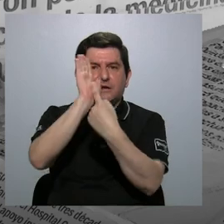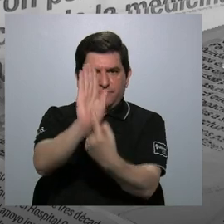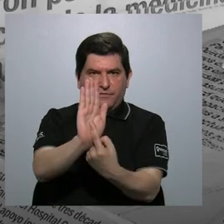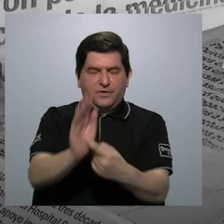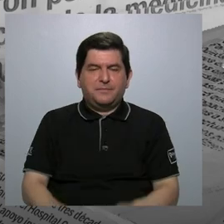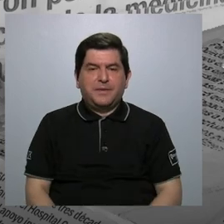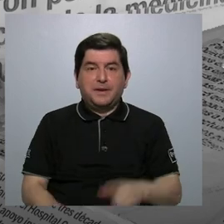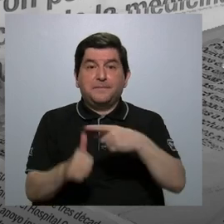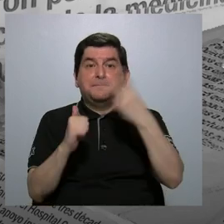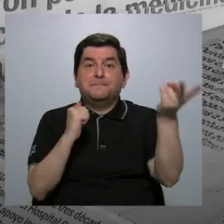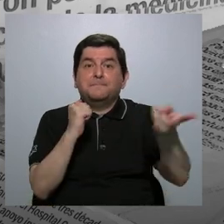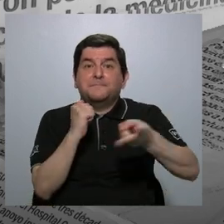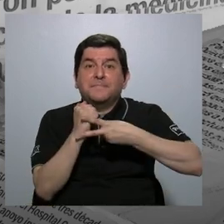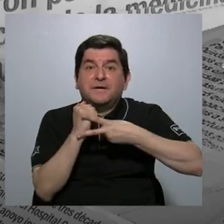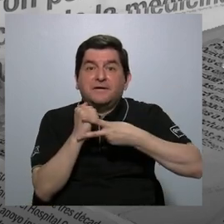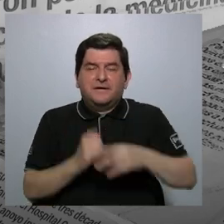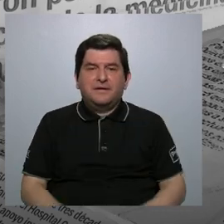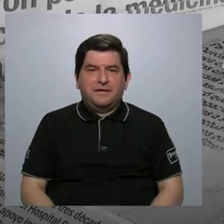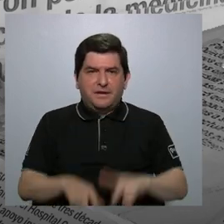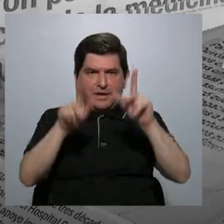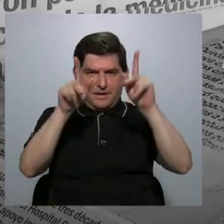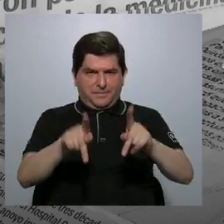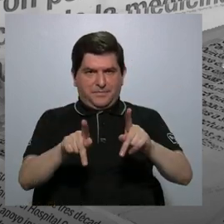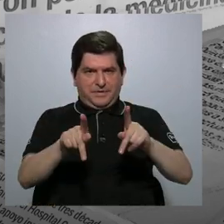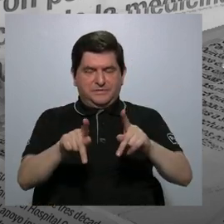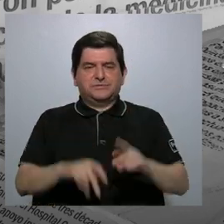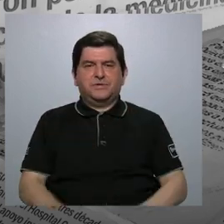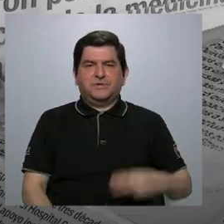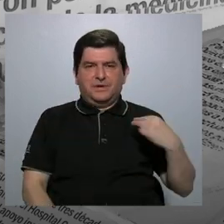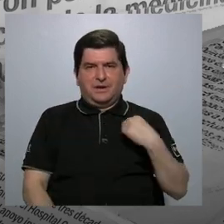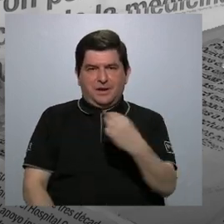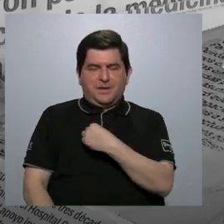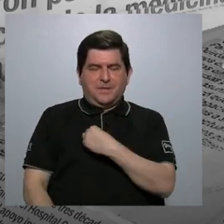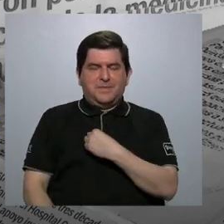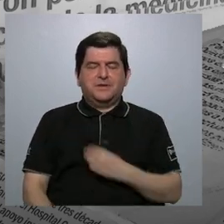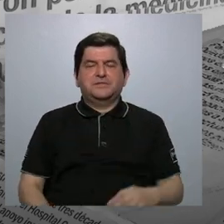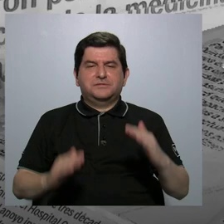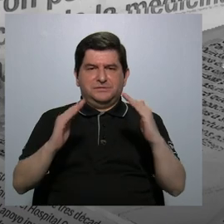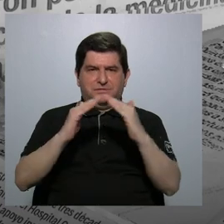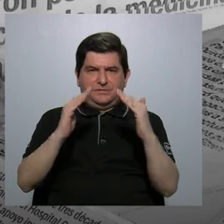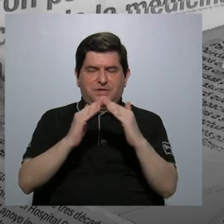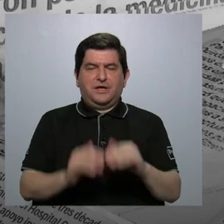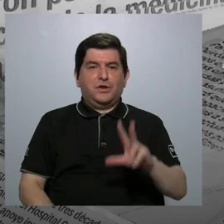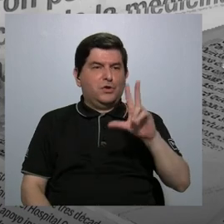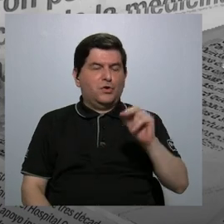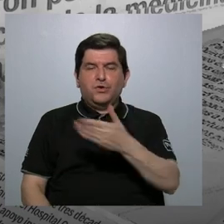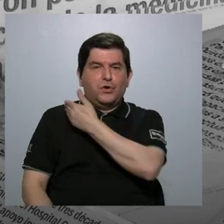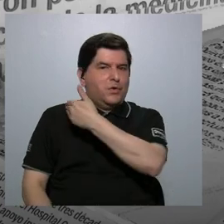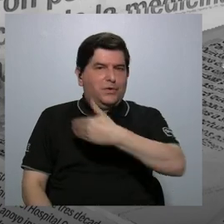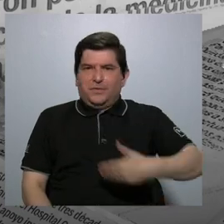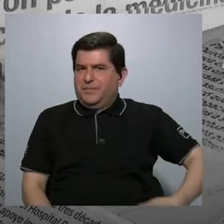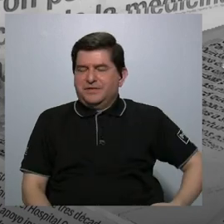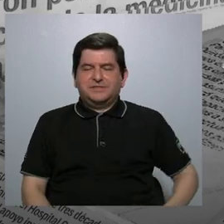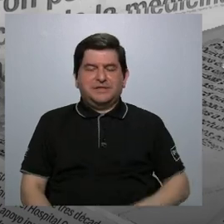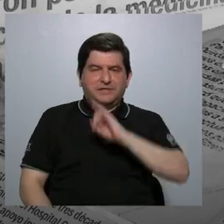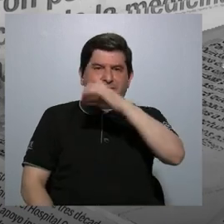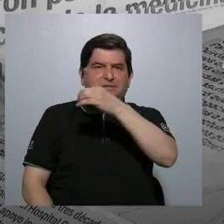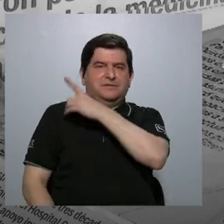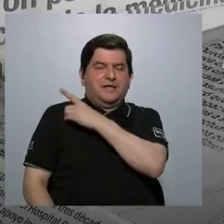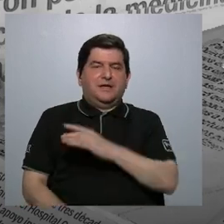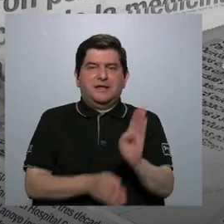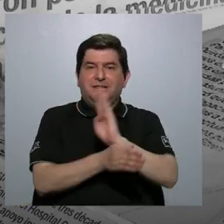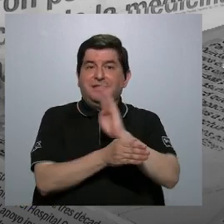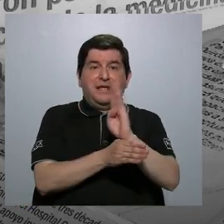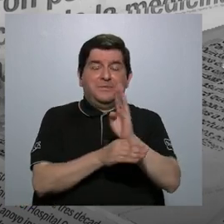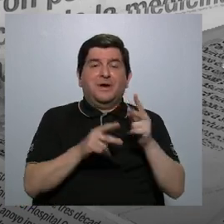mencionamos, que es la primera vez que la persona que está en el Ministerio de Vivienda no ostenta la presidencia de la Junta Directiva del